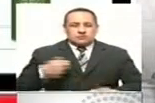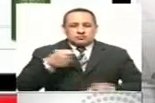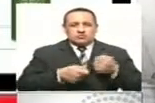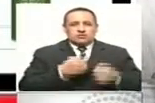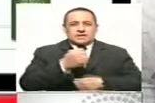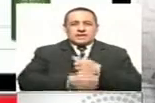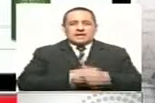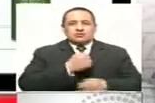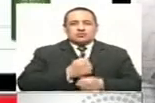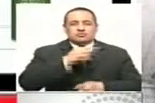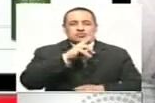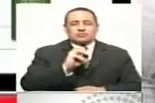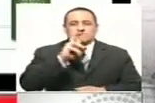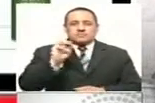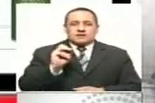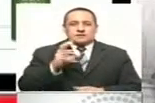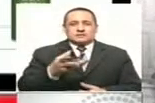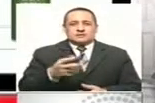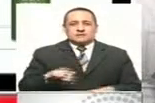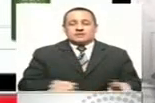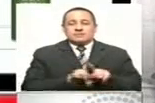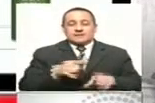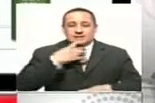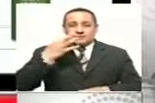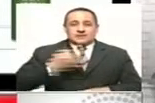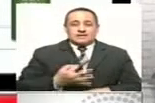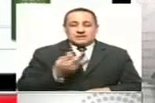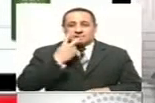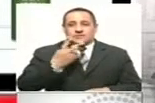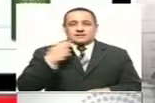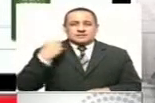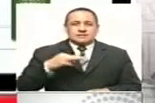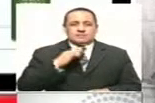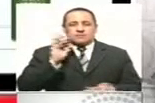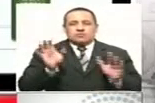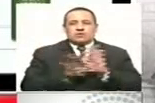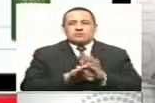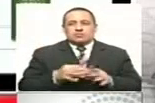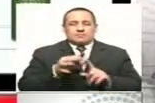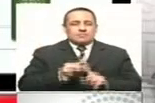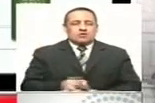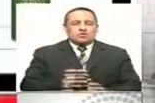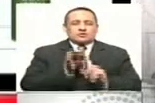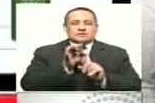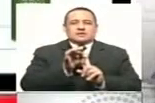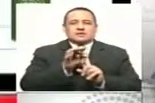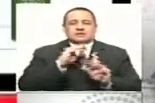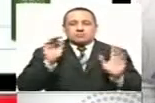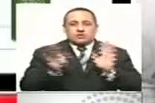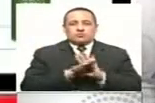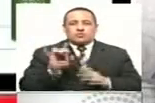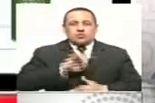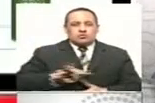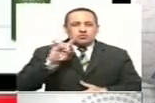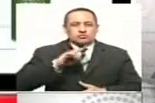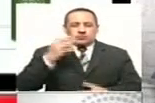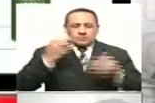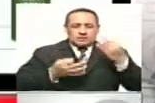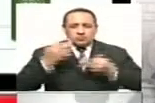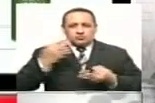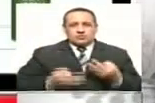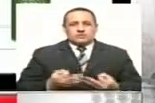2020 y en realidad Indecopi, por ejemplo, ha tenido que priorizar el uso del presupuesto